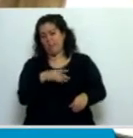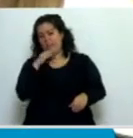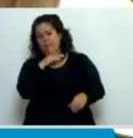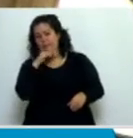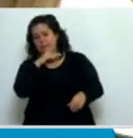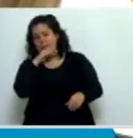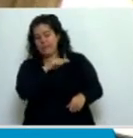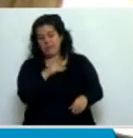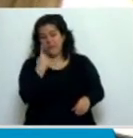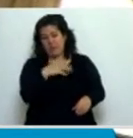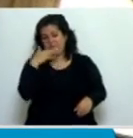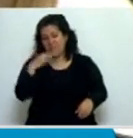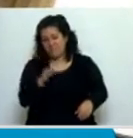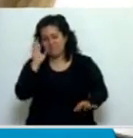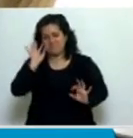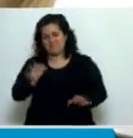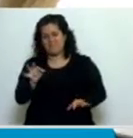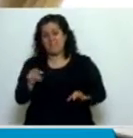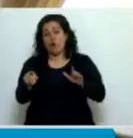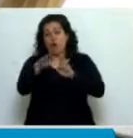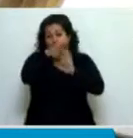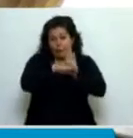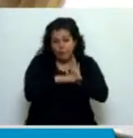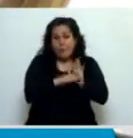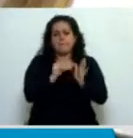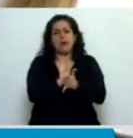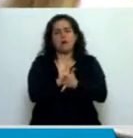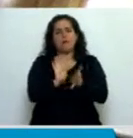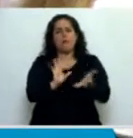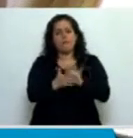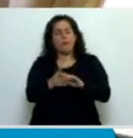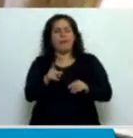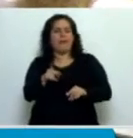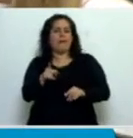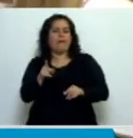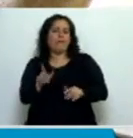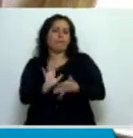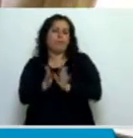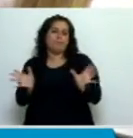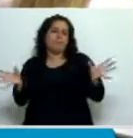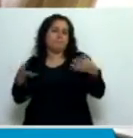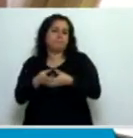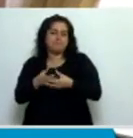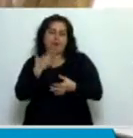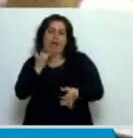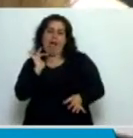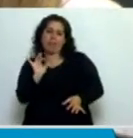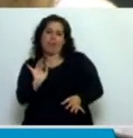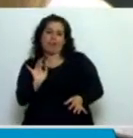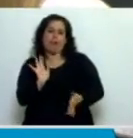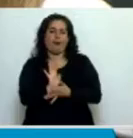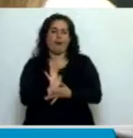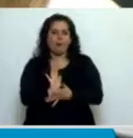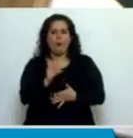ninguna duda que se trata simplemente de una norma para acompañar una vez más esta composición y este adorno